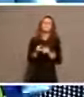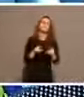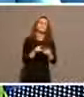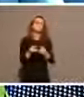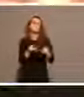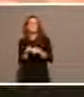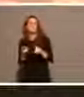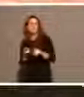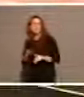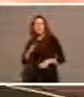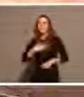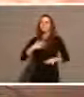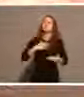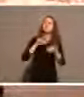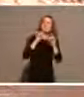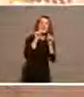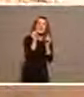manera.